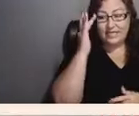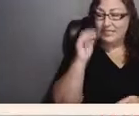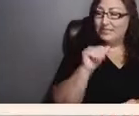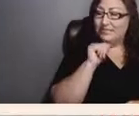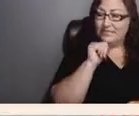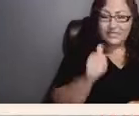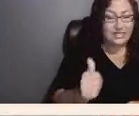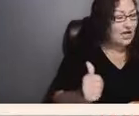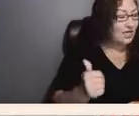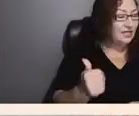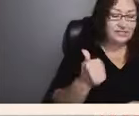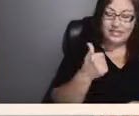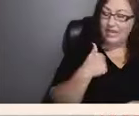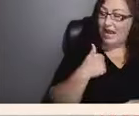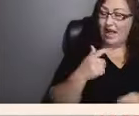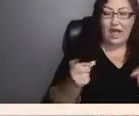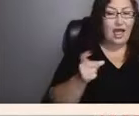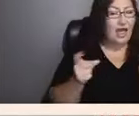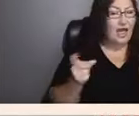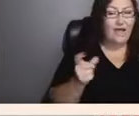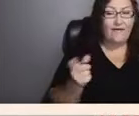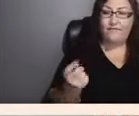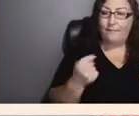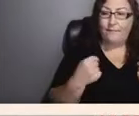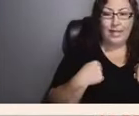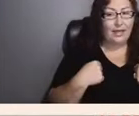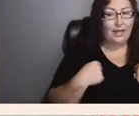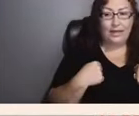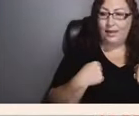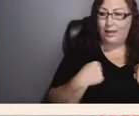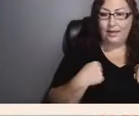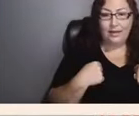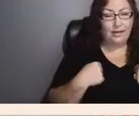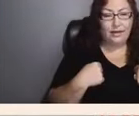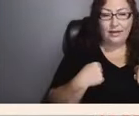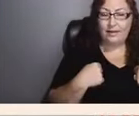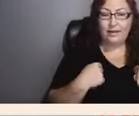disease doesn't have me.